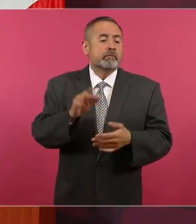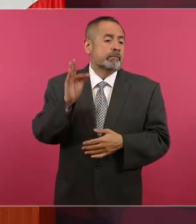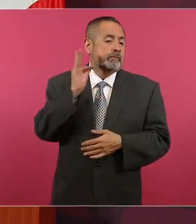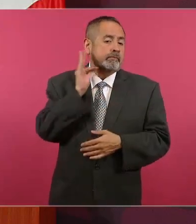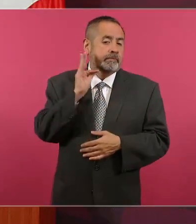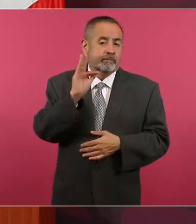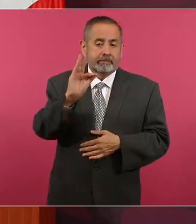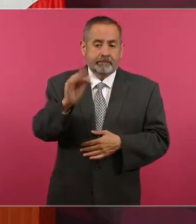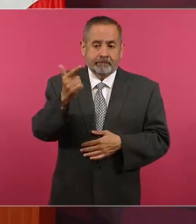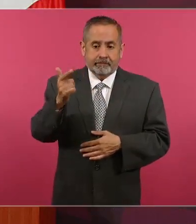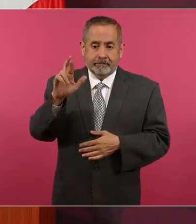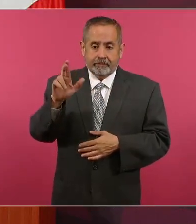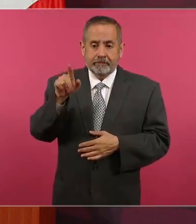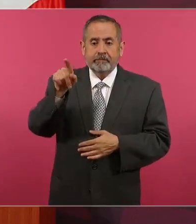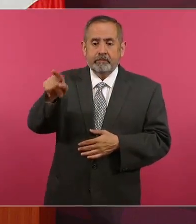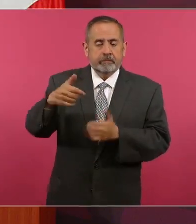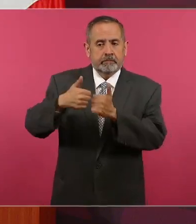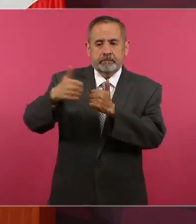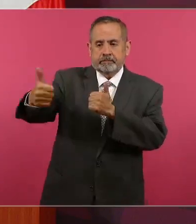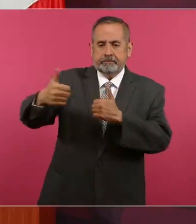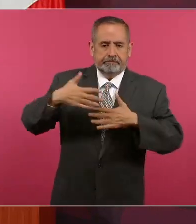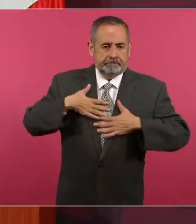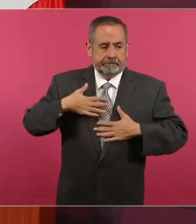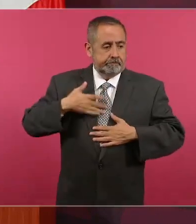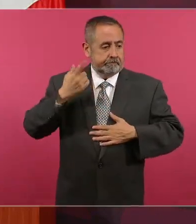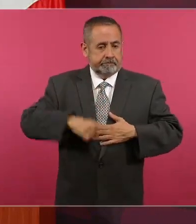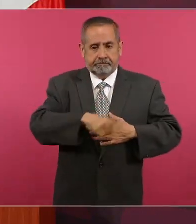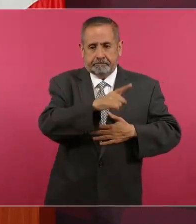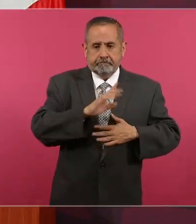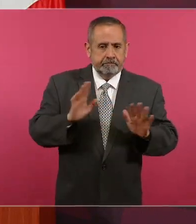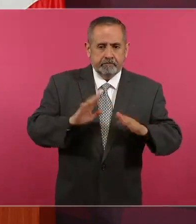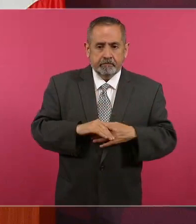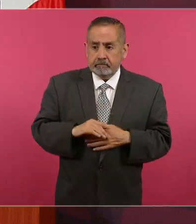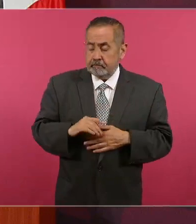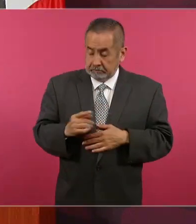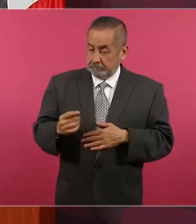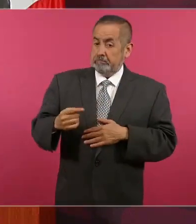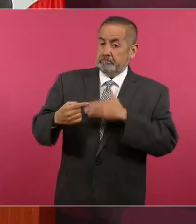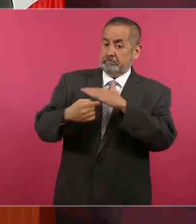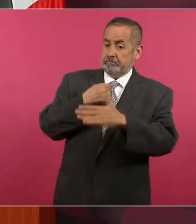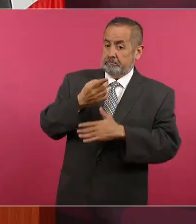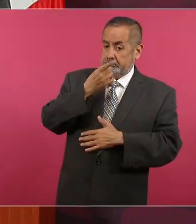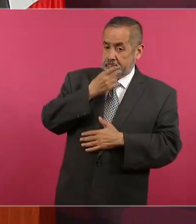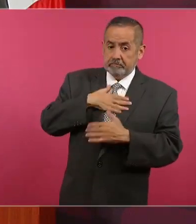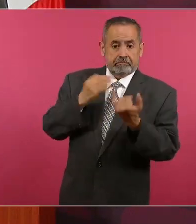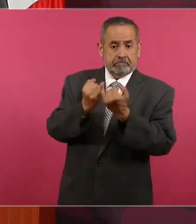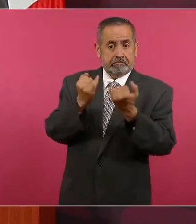General de la República, que es autónoma. Y yo me enteré igual que ustedes,